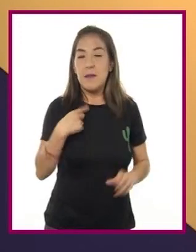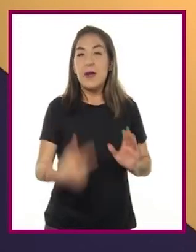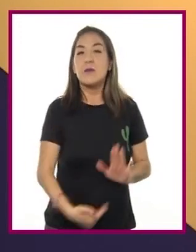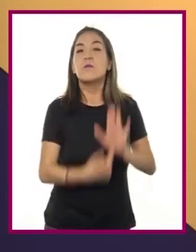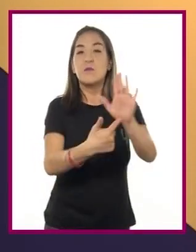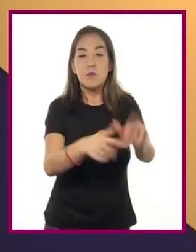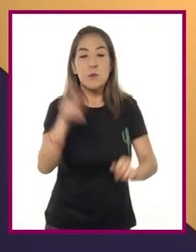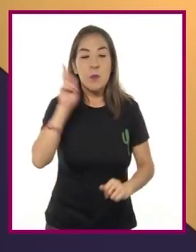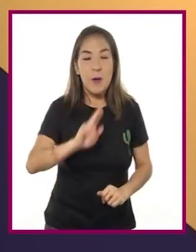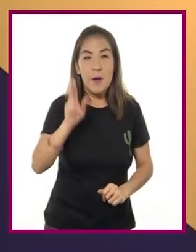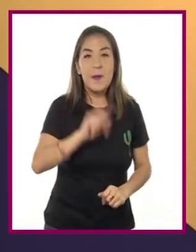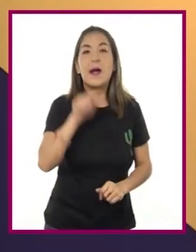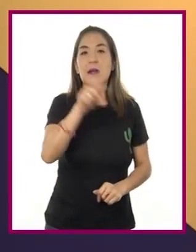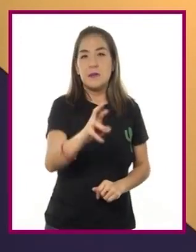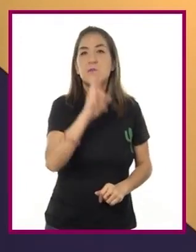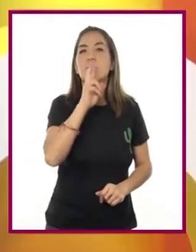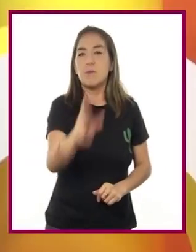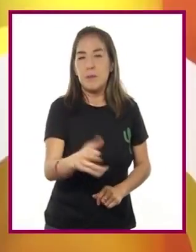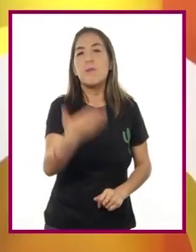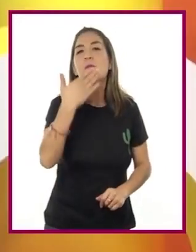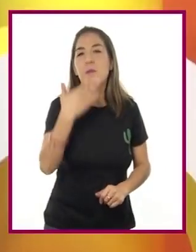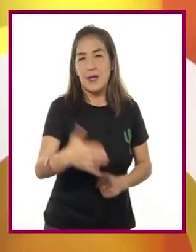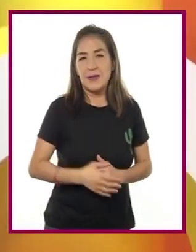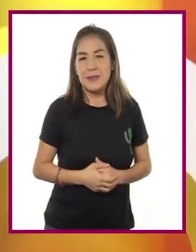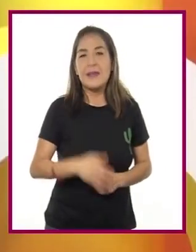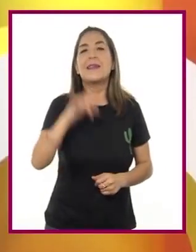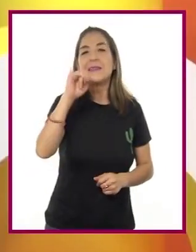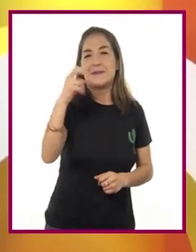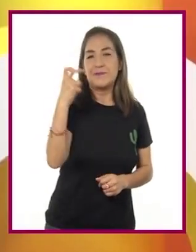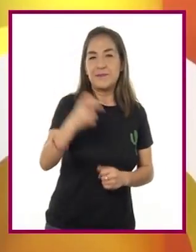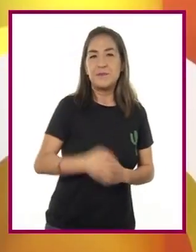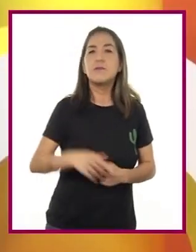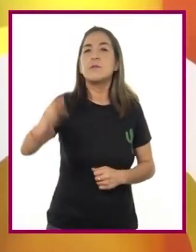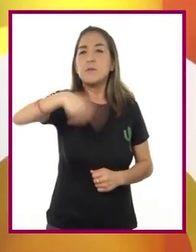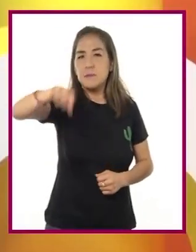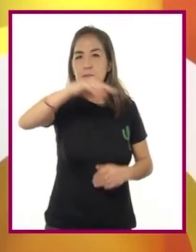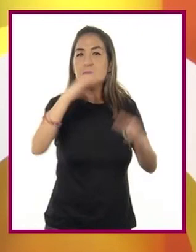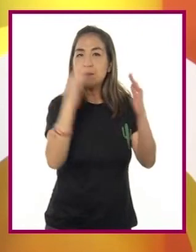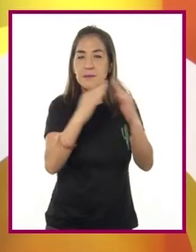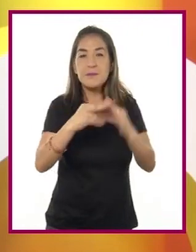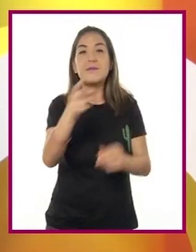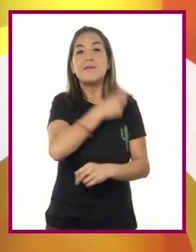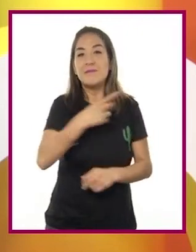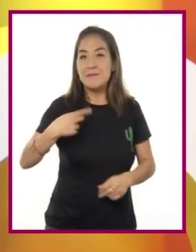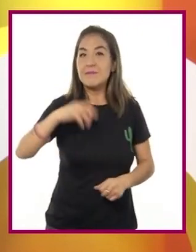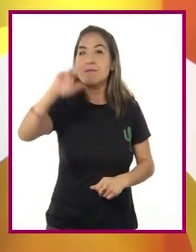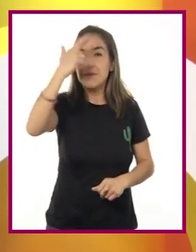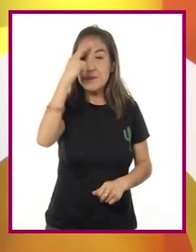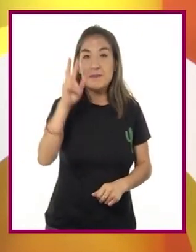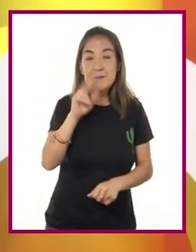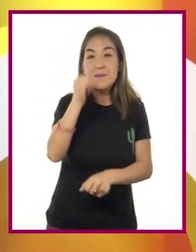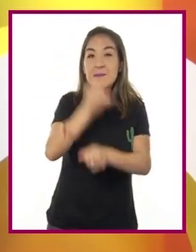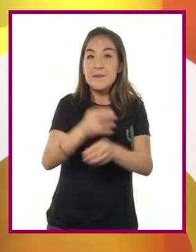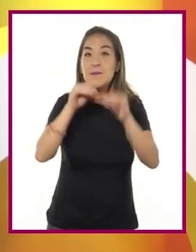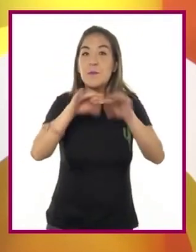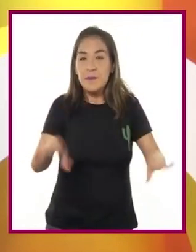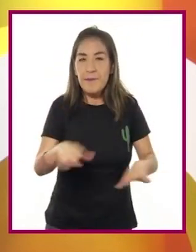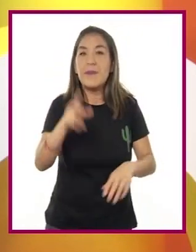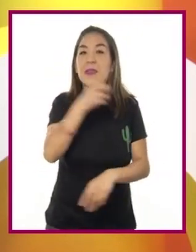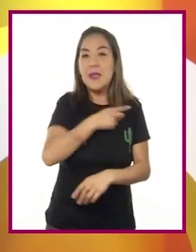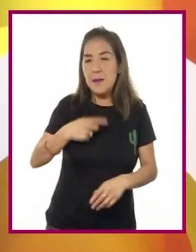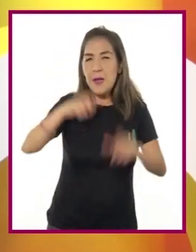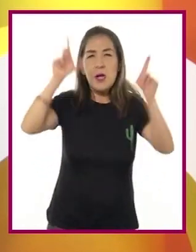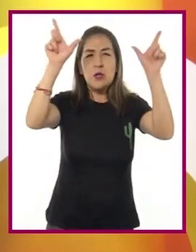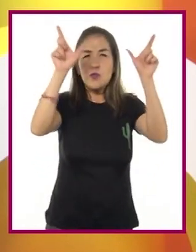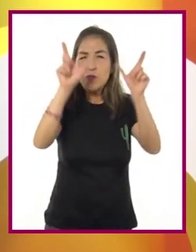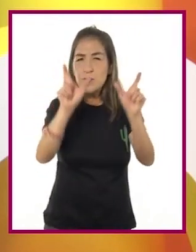los resultados sean correctos. Así es. En casa, recuerden que es importante verificar que el resultado sea correcto y